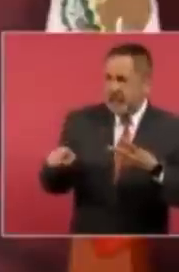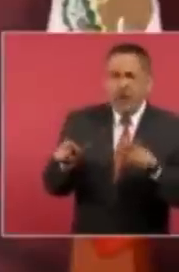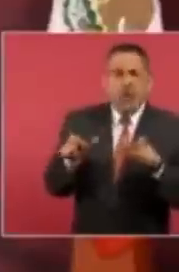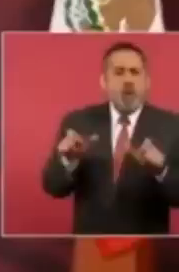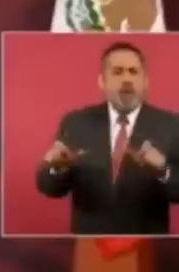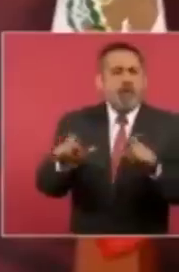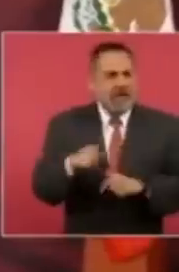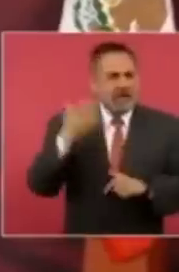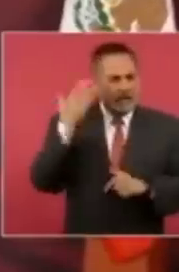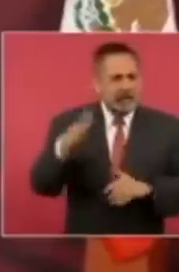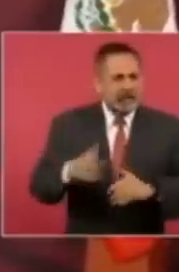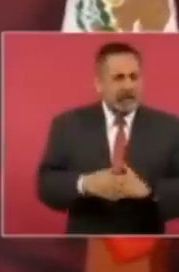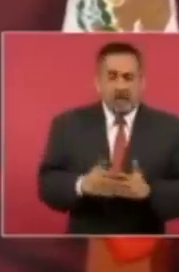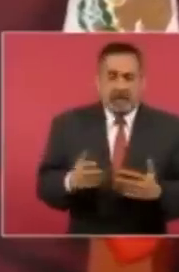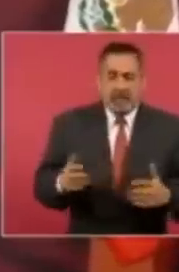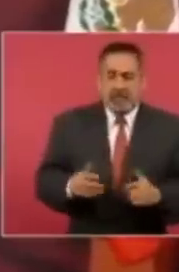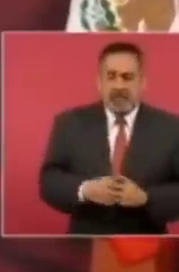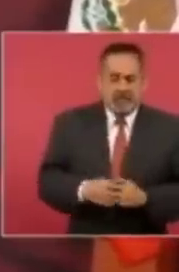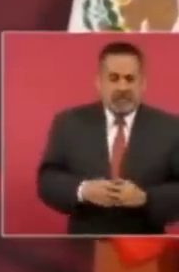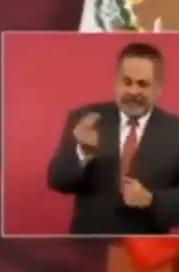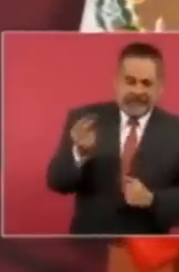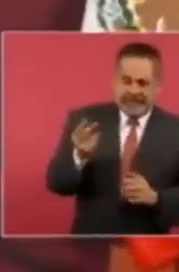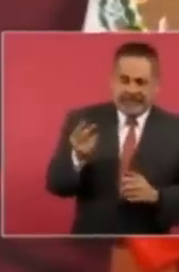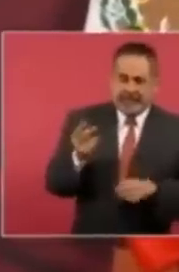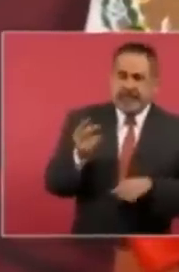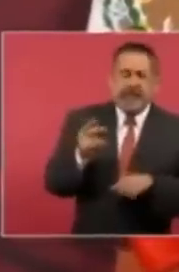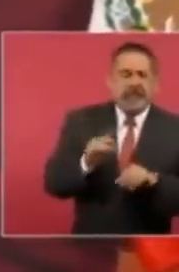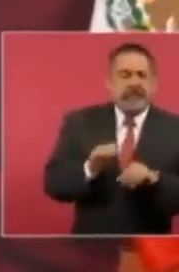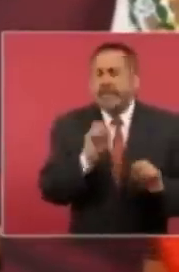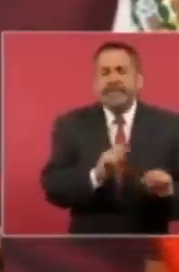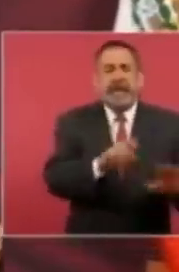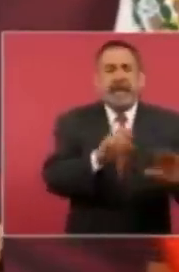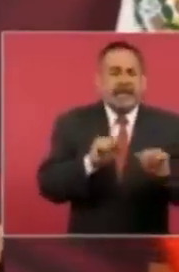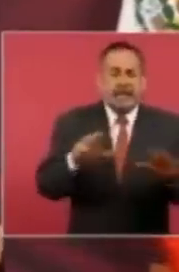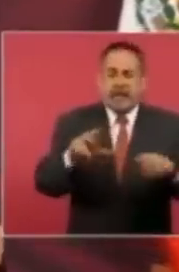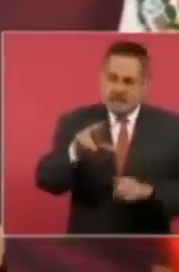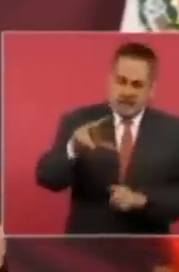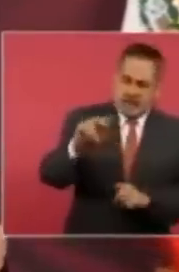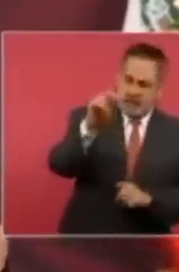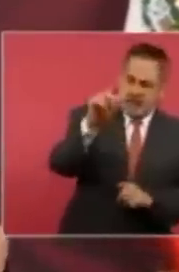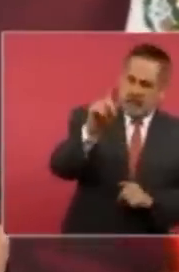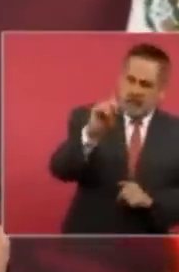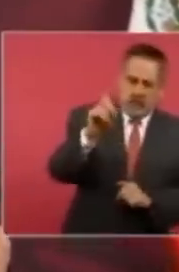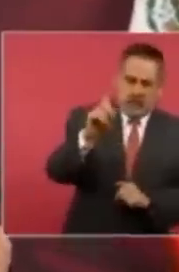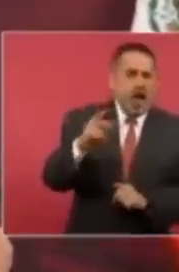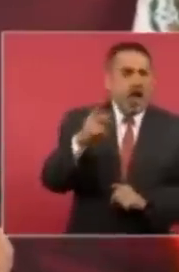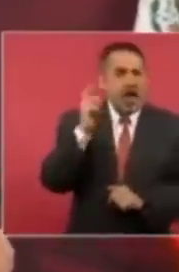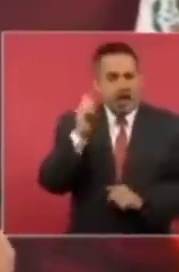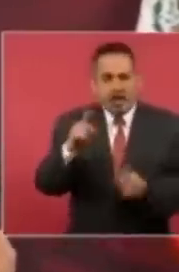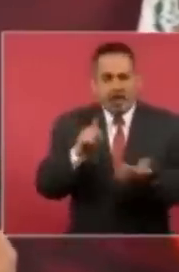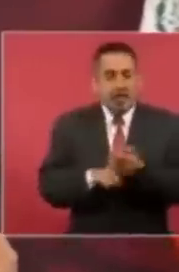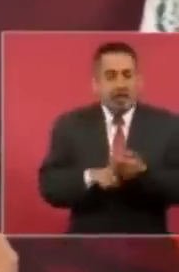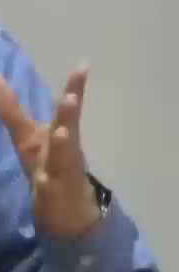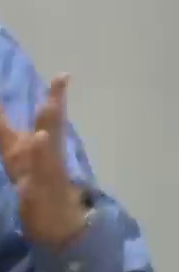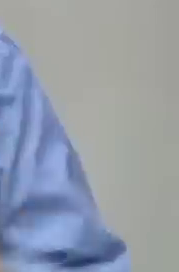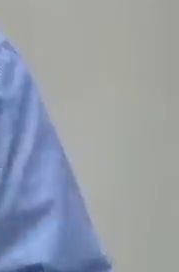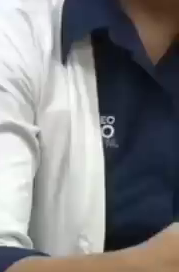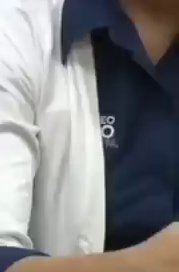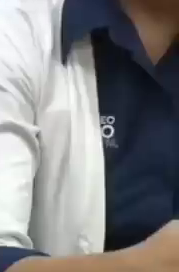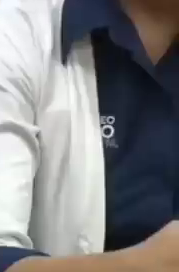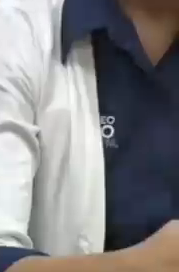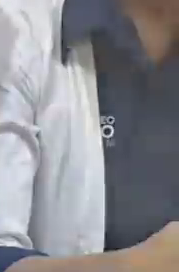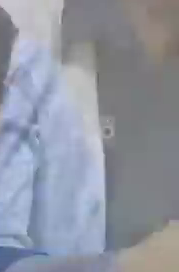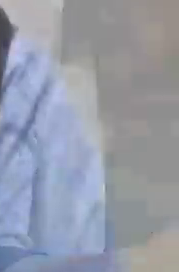la presencia y participación de las agencias estadounidenses en nuestro país y que todo este esfuerzo y todo este trabajo